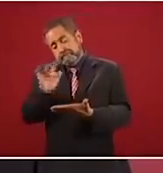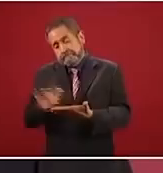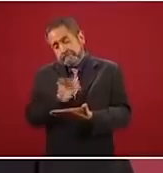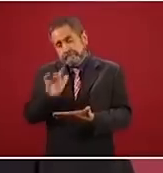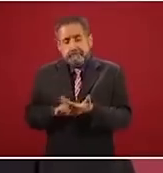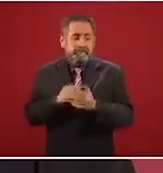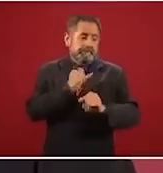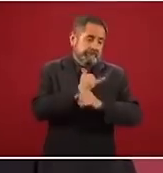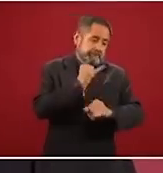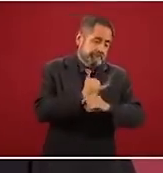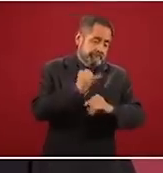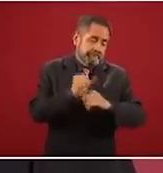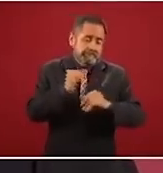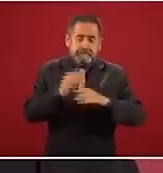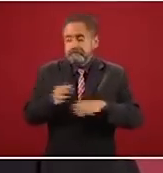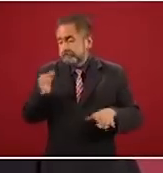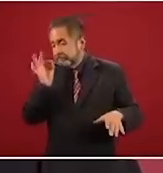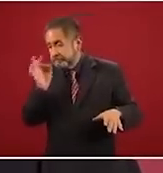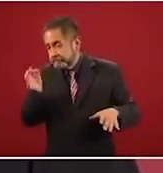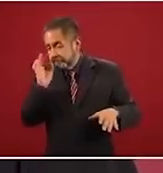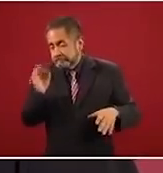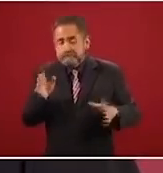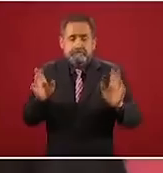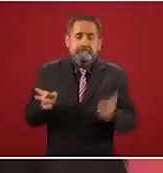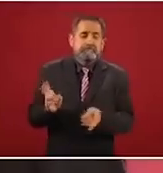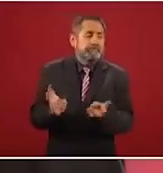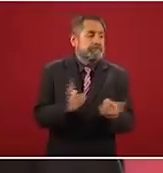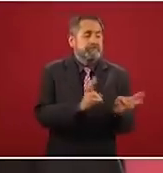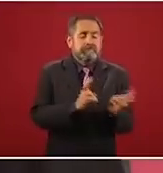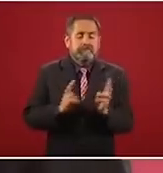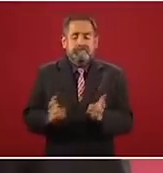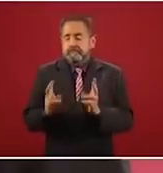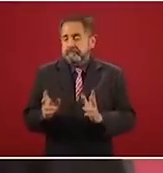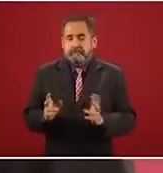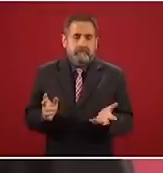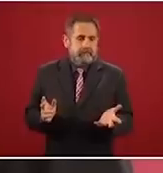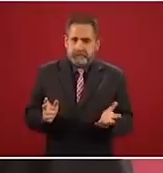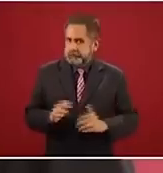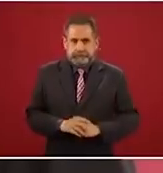el internet, el café, la plática,